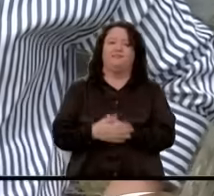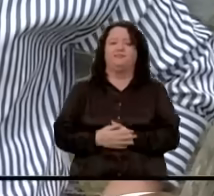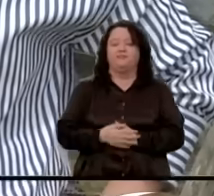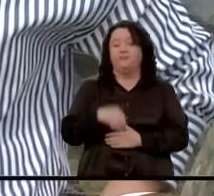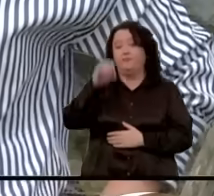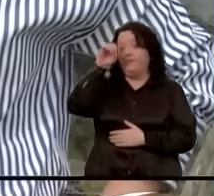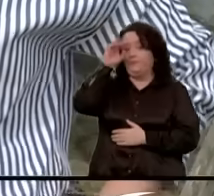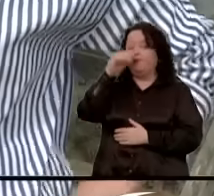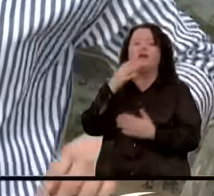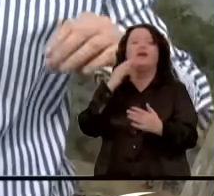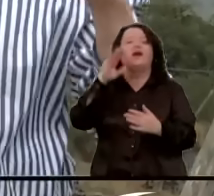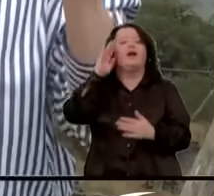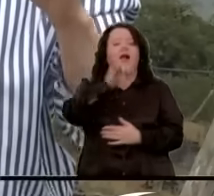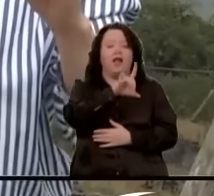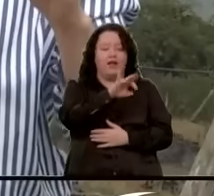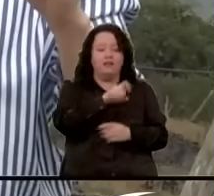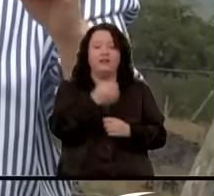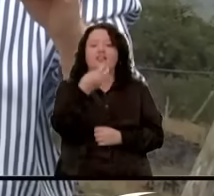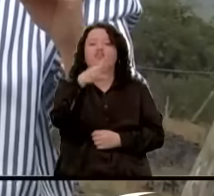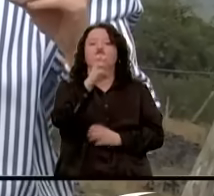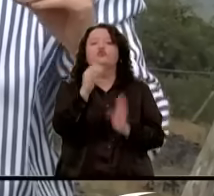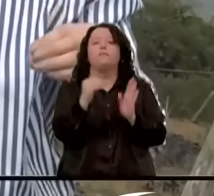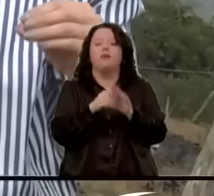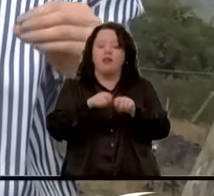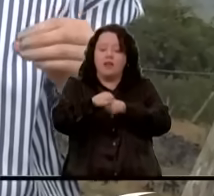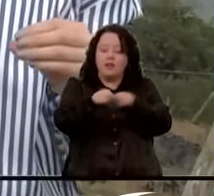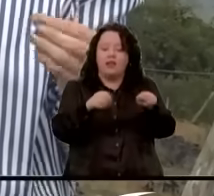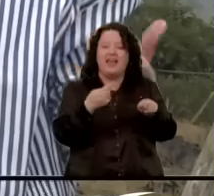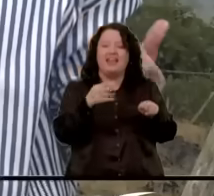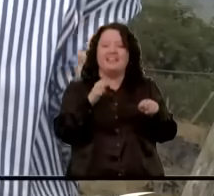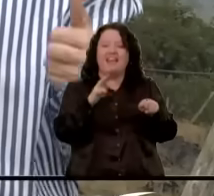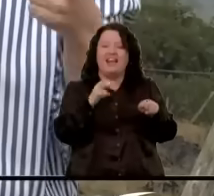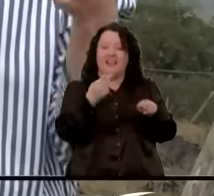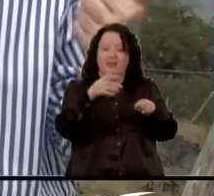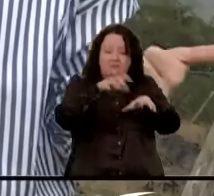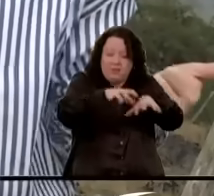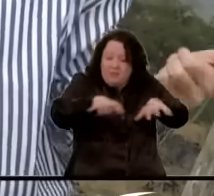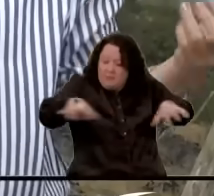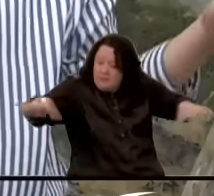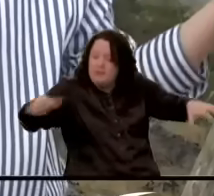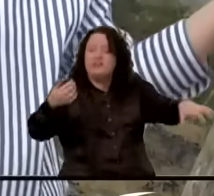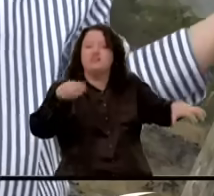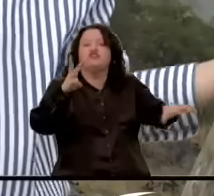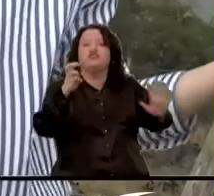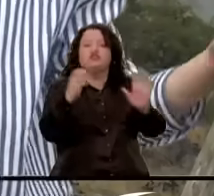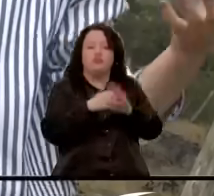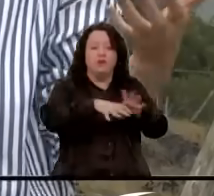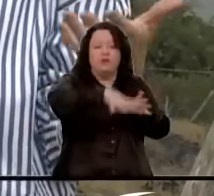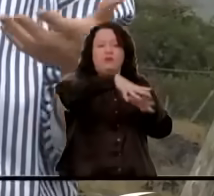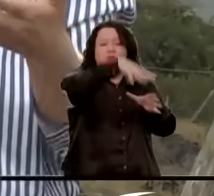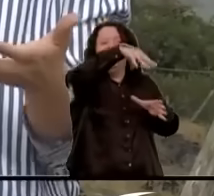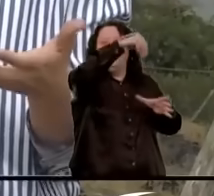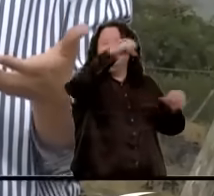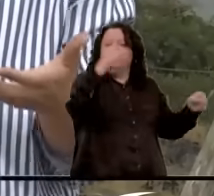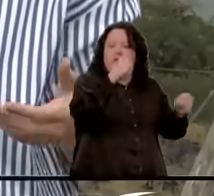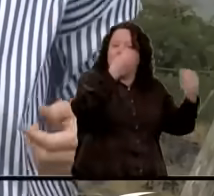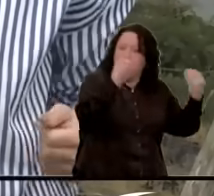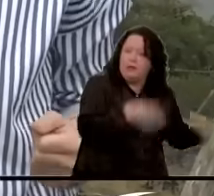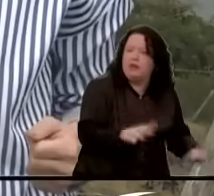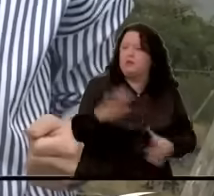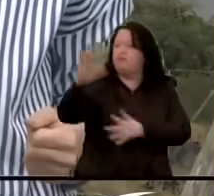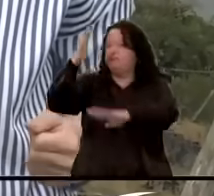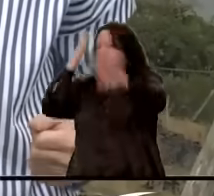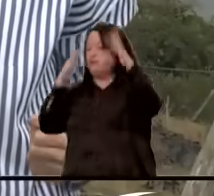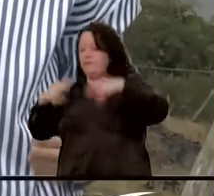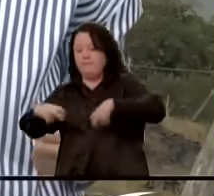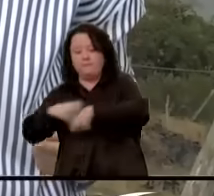Alejandra, y es que ya son casi 18.000 las hectáreas afectadas, pérdidas en páramos, en bosques, en parques, en los